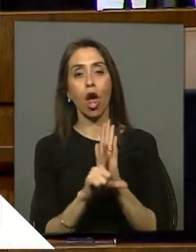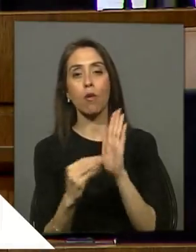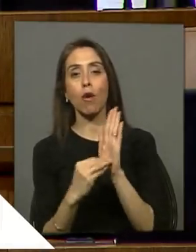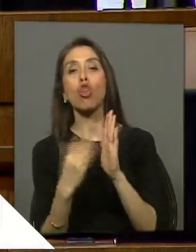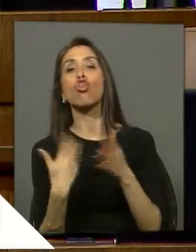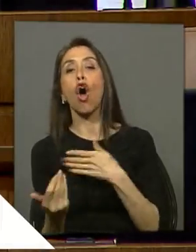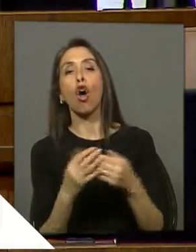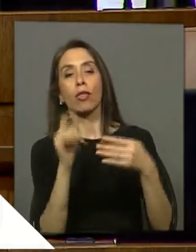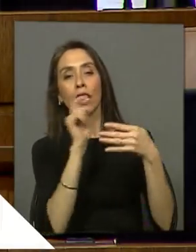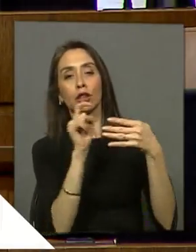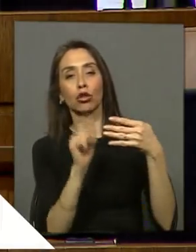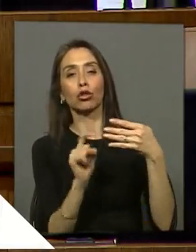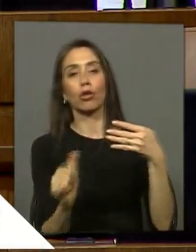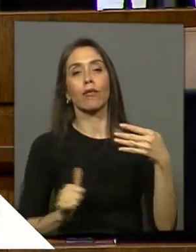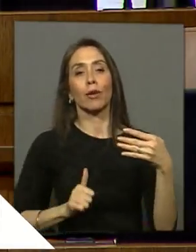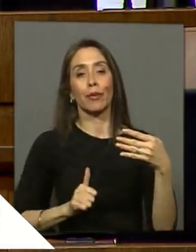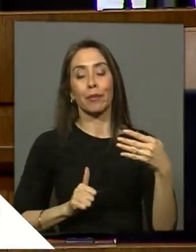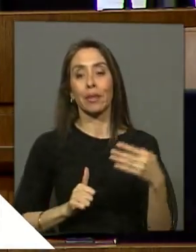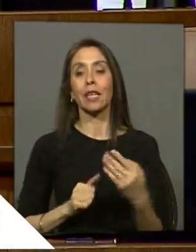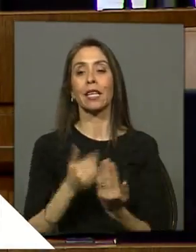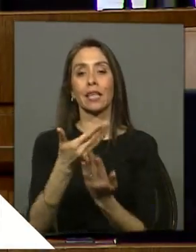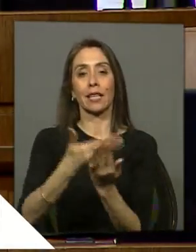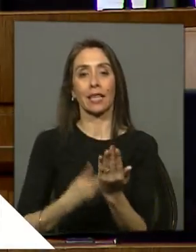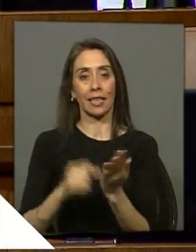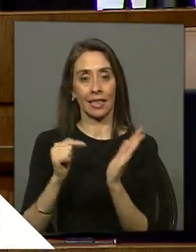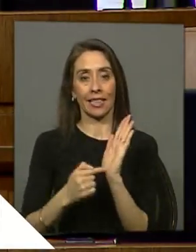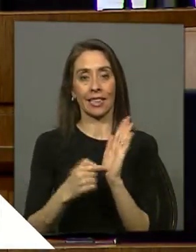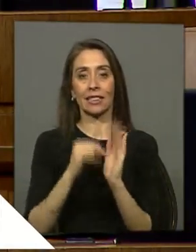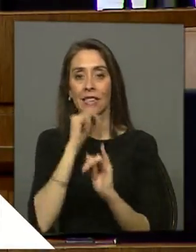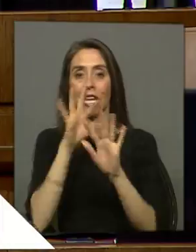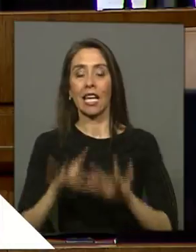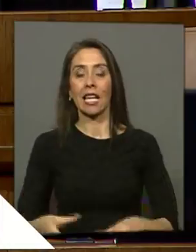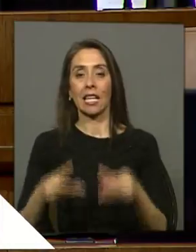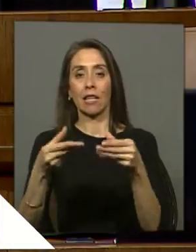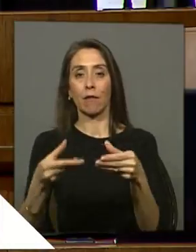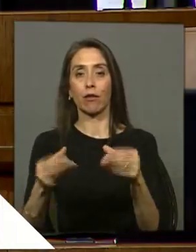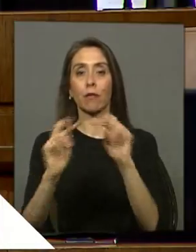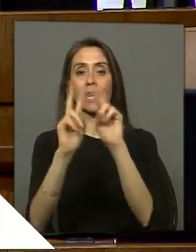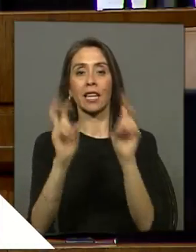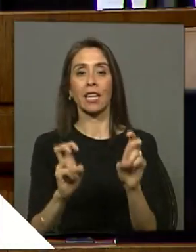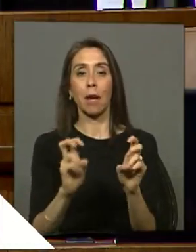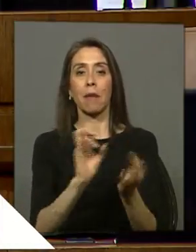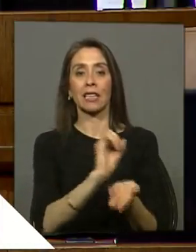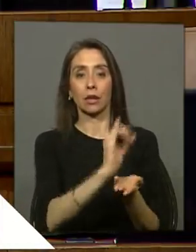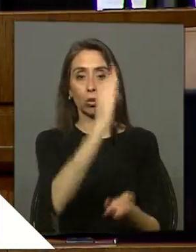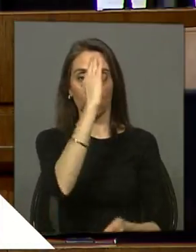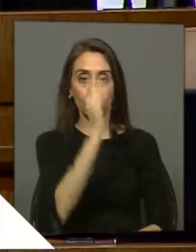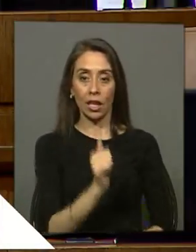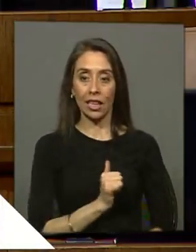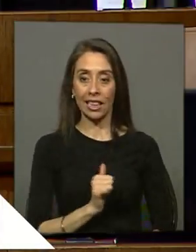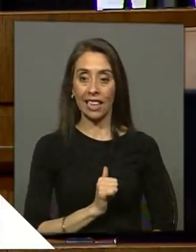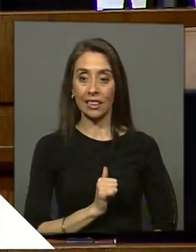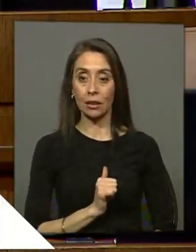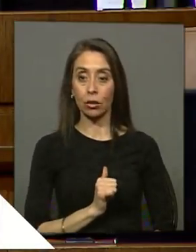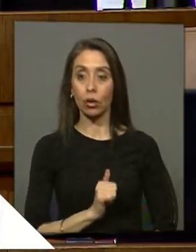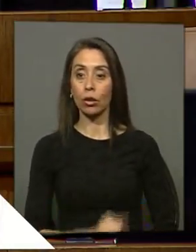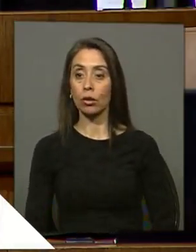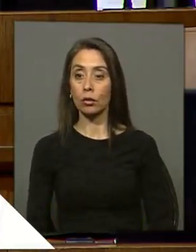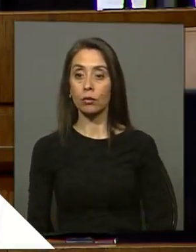que este informe adolece por lo menos en materia respecto del ejército de una